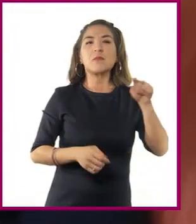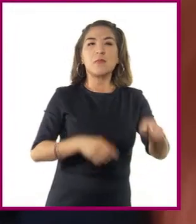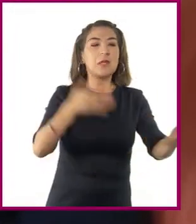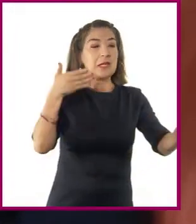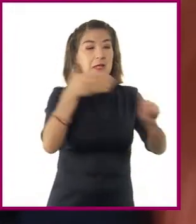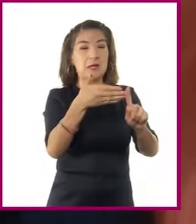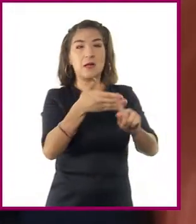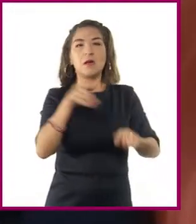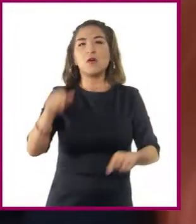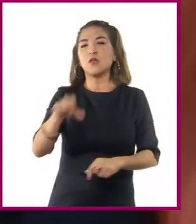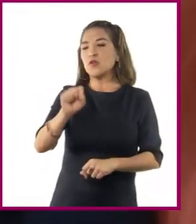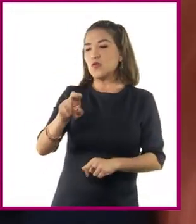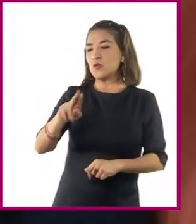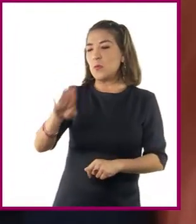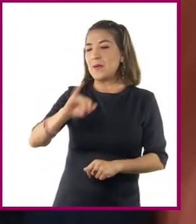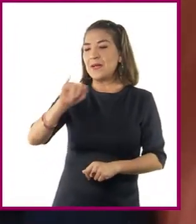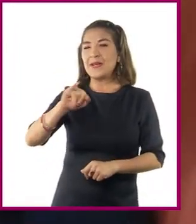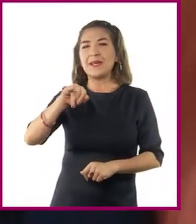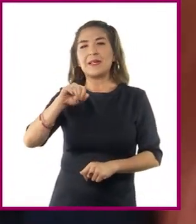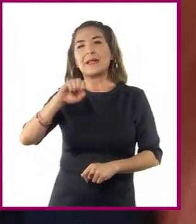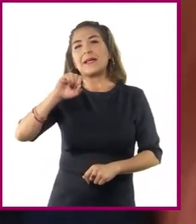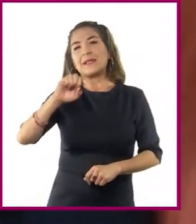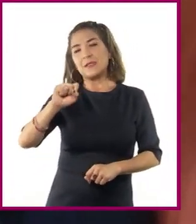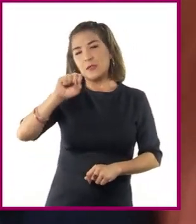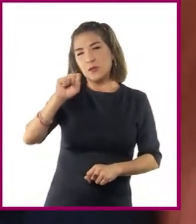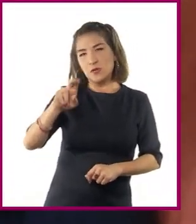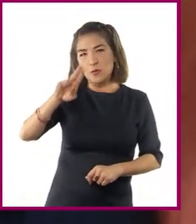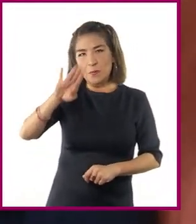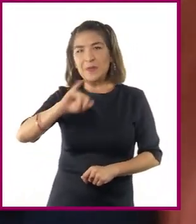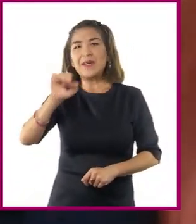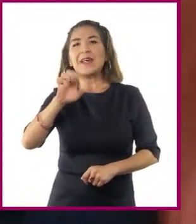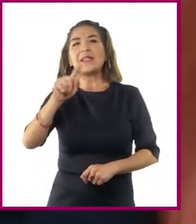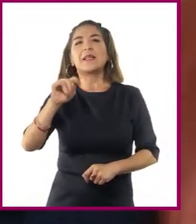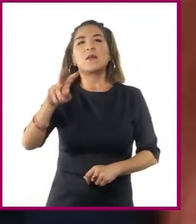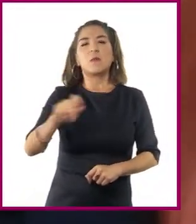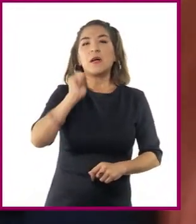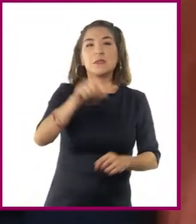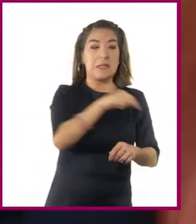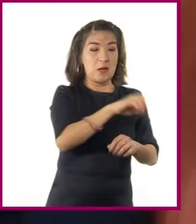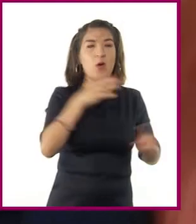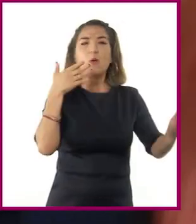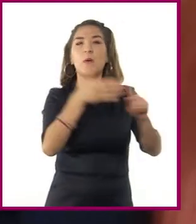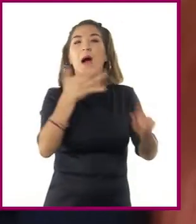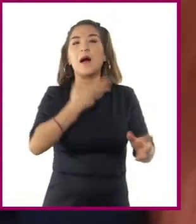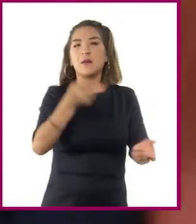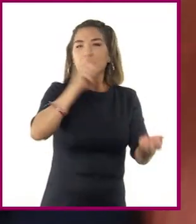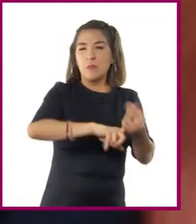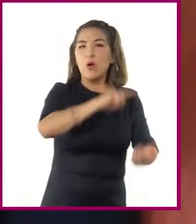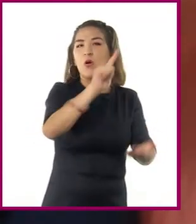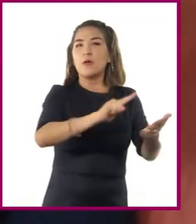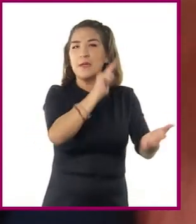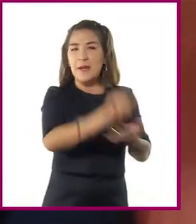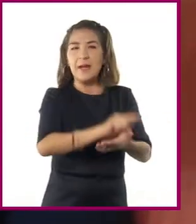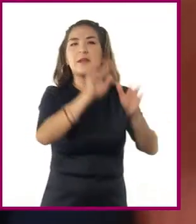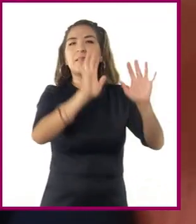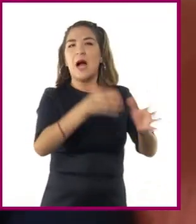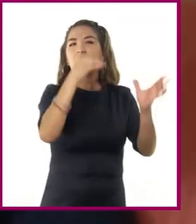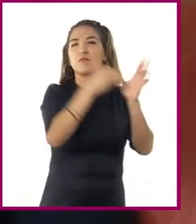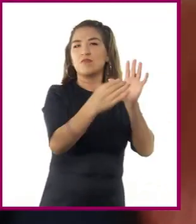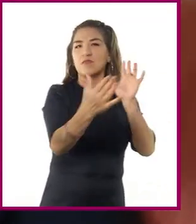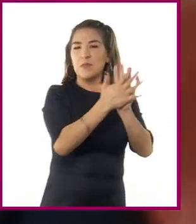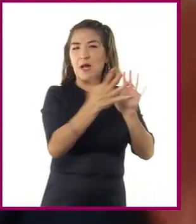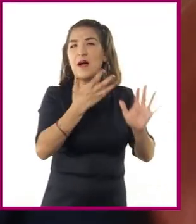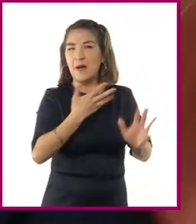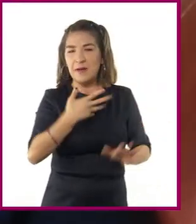y derecho subjetivo. El derecho objetivo son las normas que se encuentran escritas en las leyes de nuestro país, y el derecho